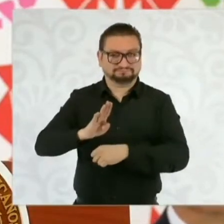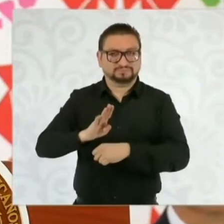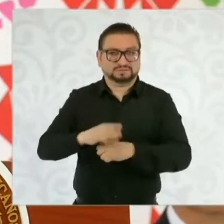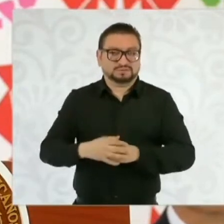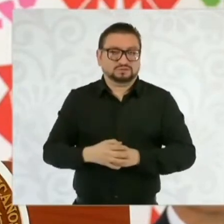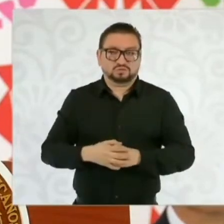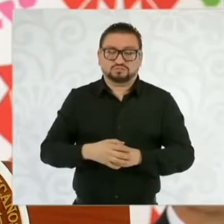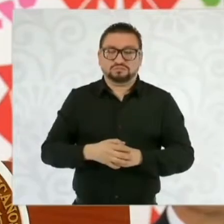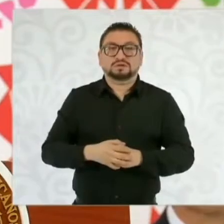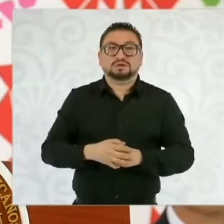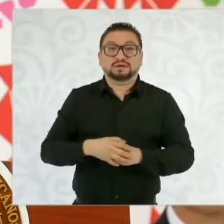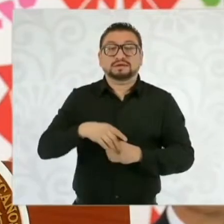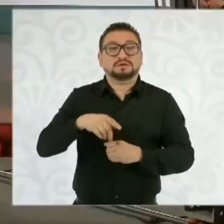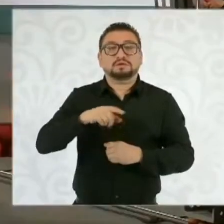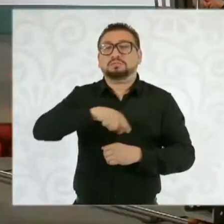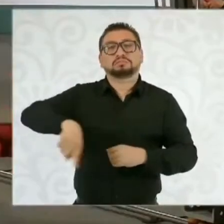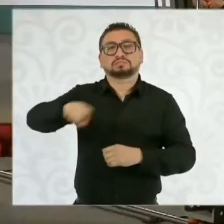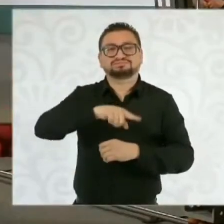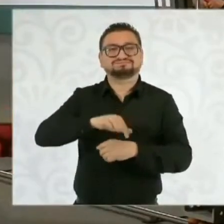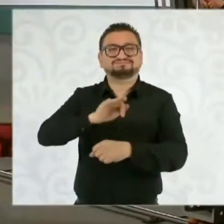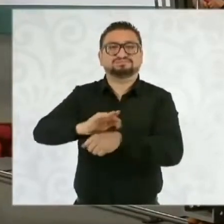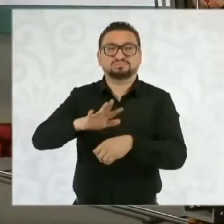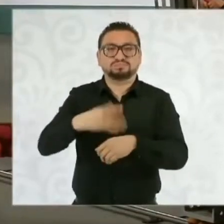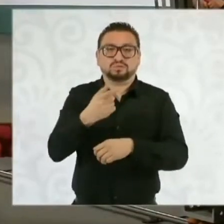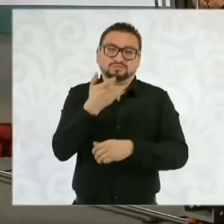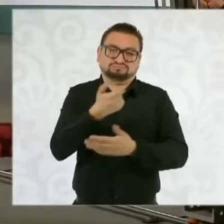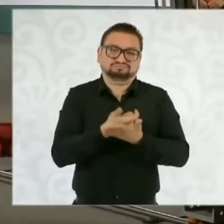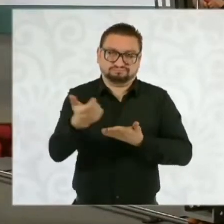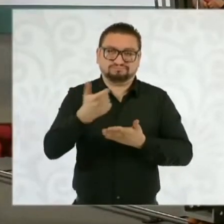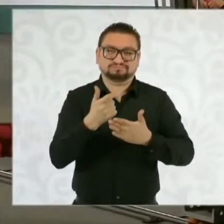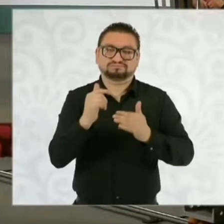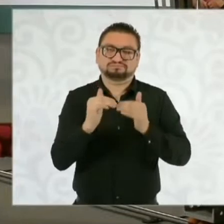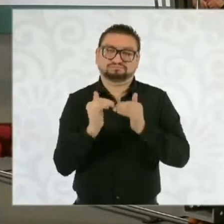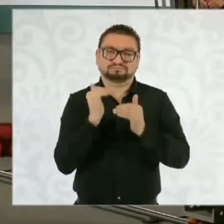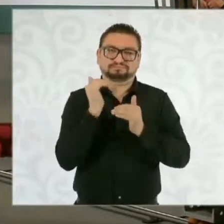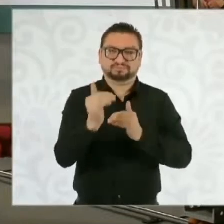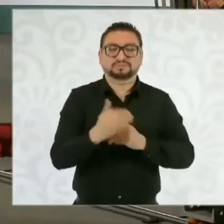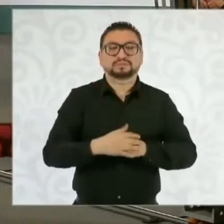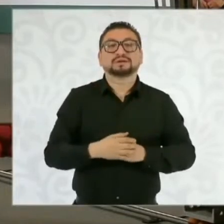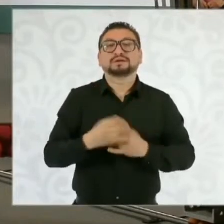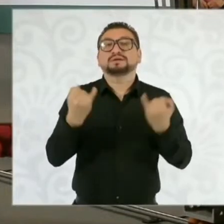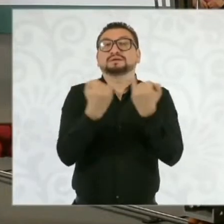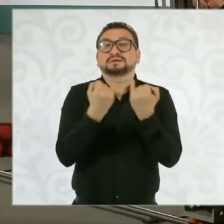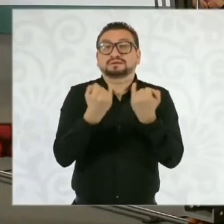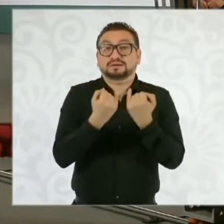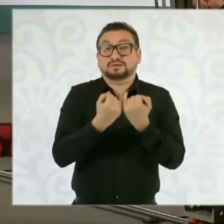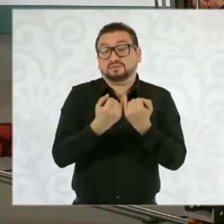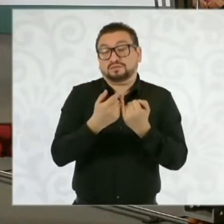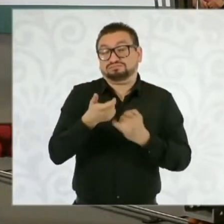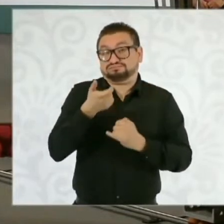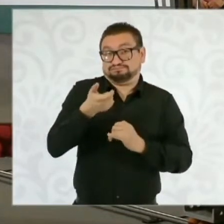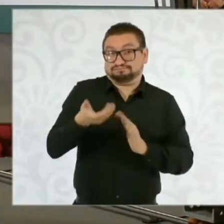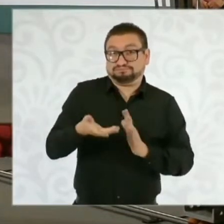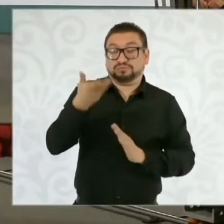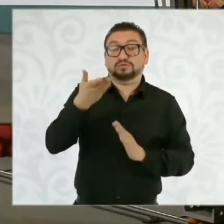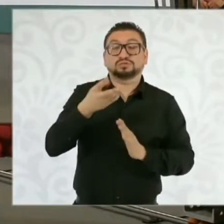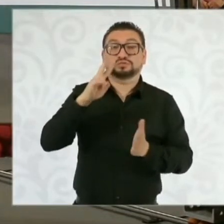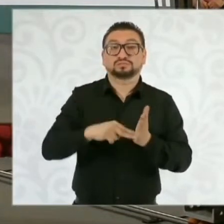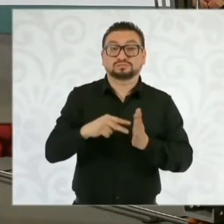de manera directa por este aumento del salario. Además, los incrementos a partir